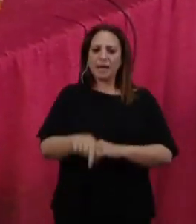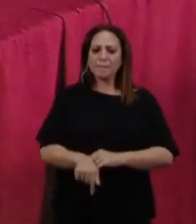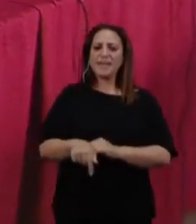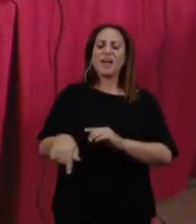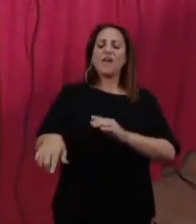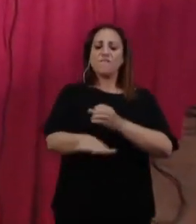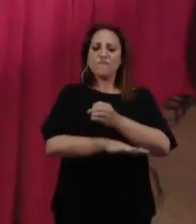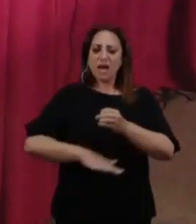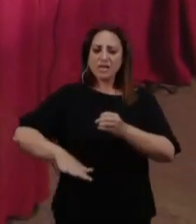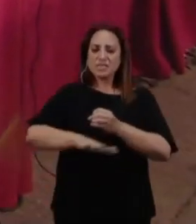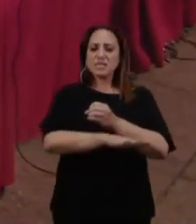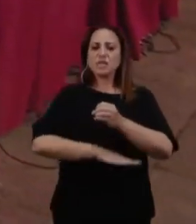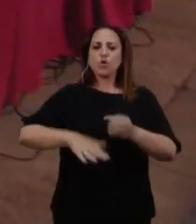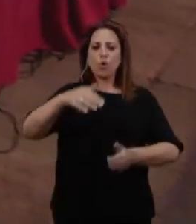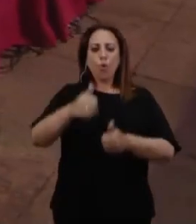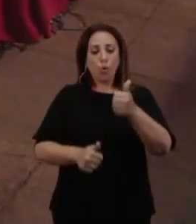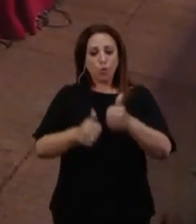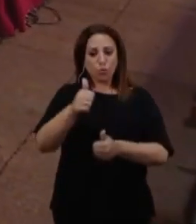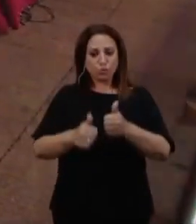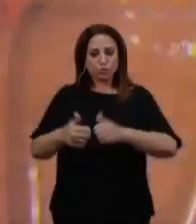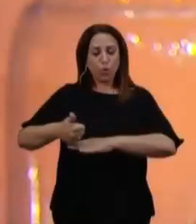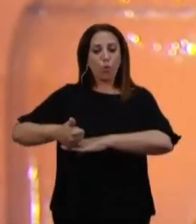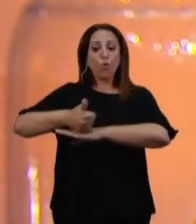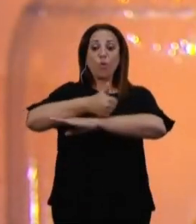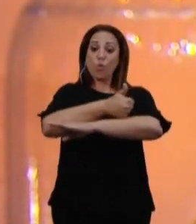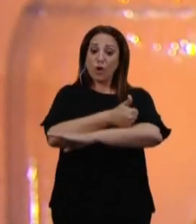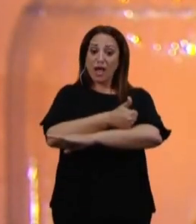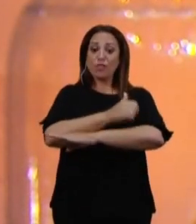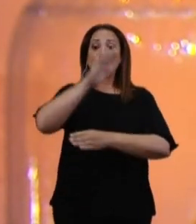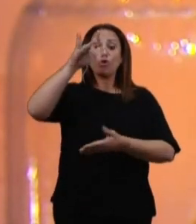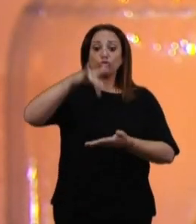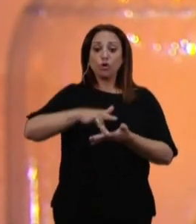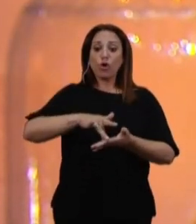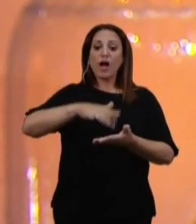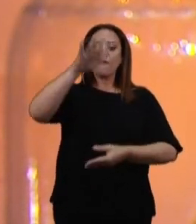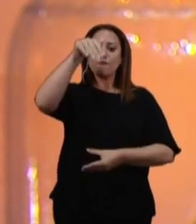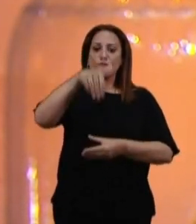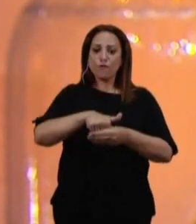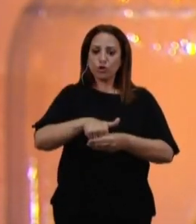bases de este concurso, el jurado, tras la votación